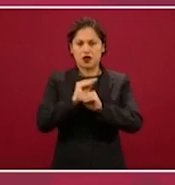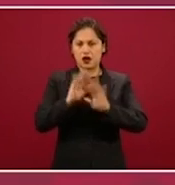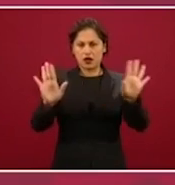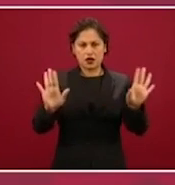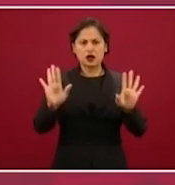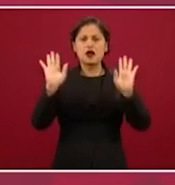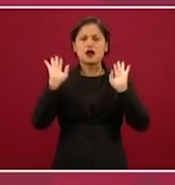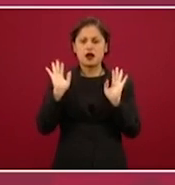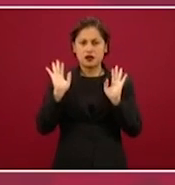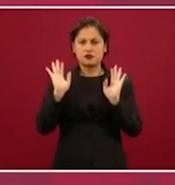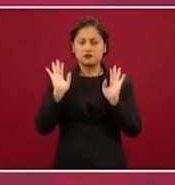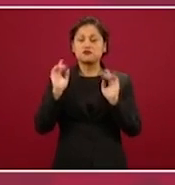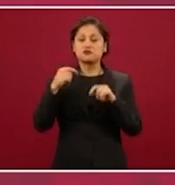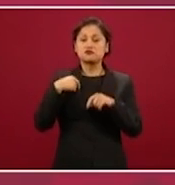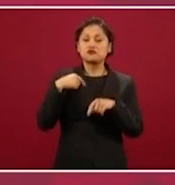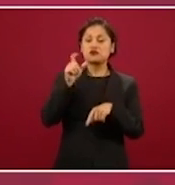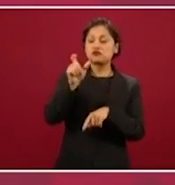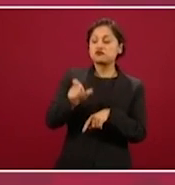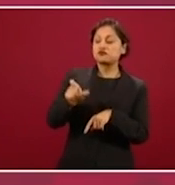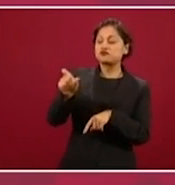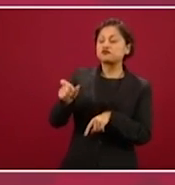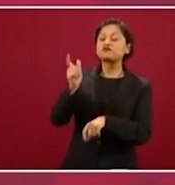seguro que van en picada,